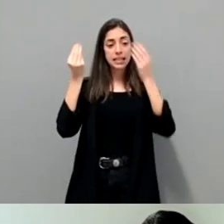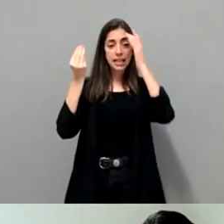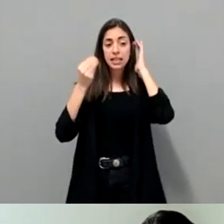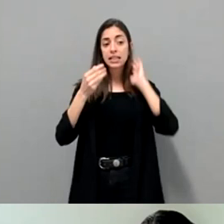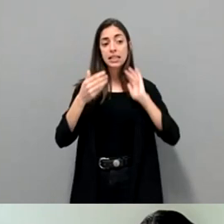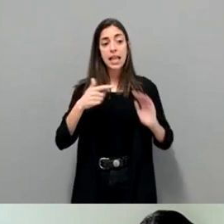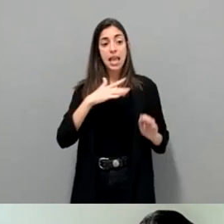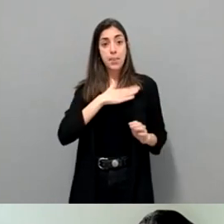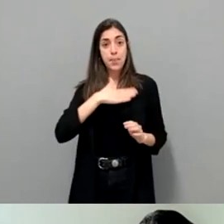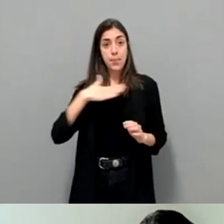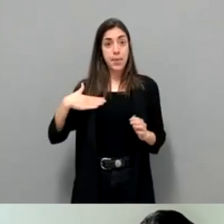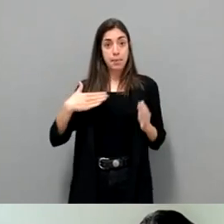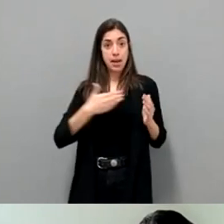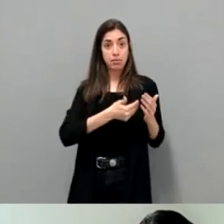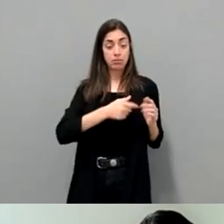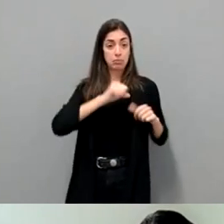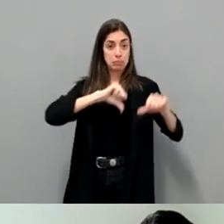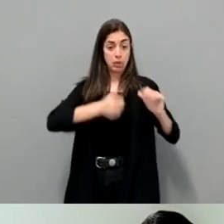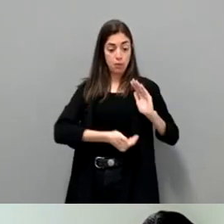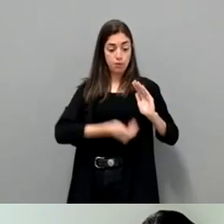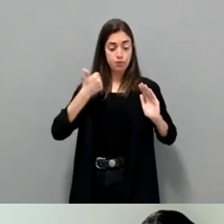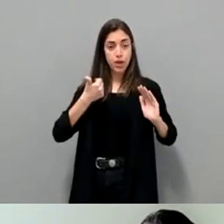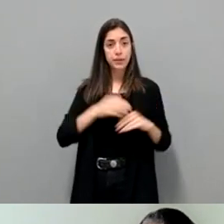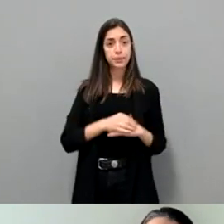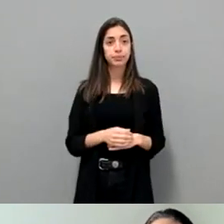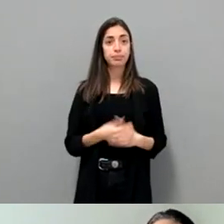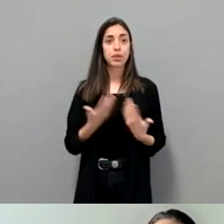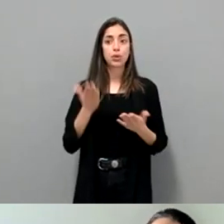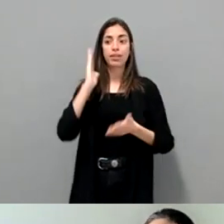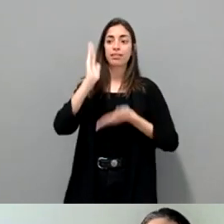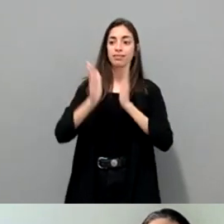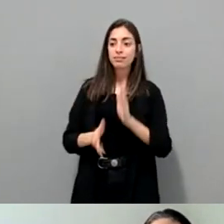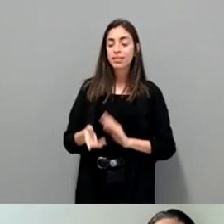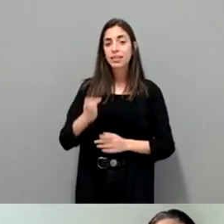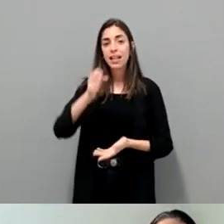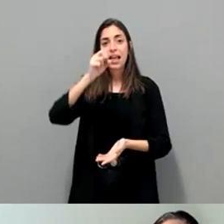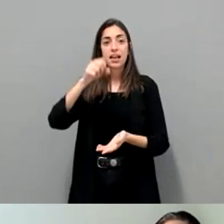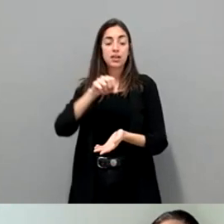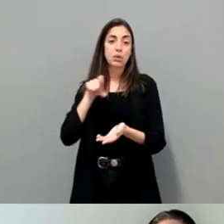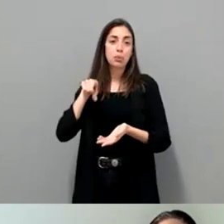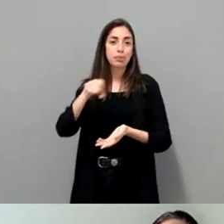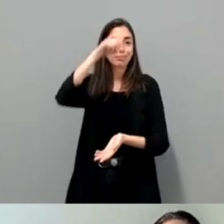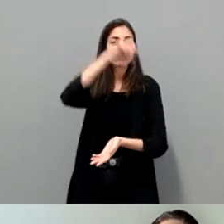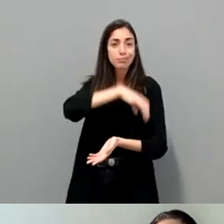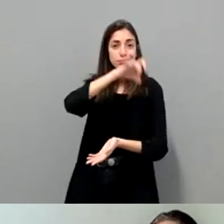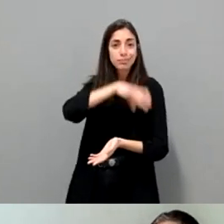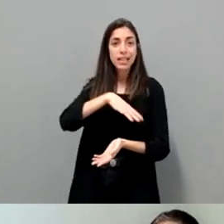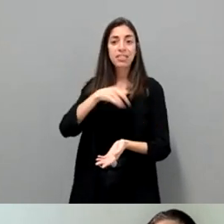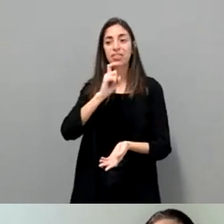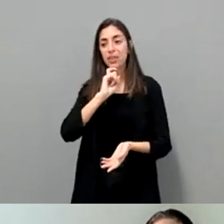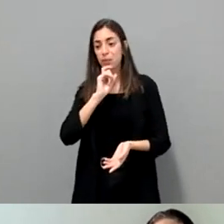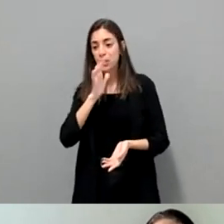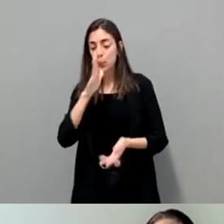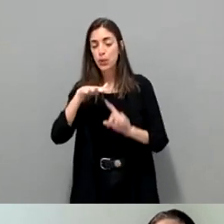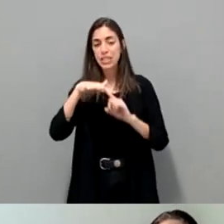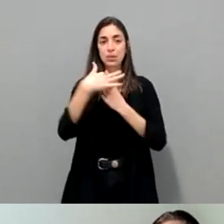extirpación, ¿no? Rosa nos dice, el tratamiento, todo esto va a ser difícil por tu situación, tampoco te vamos